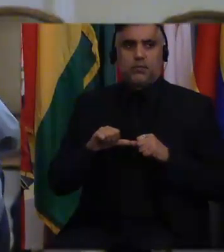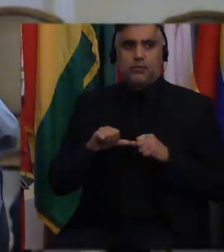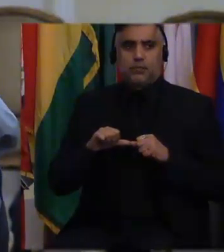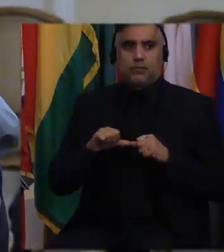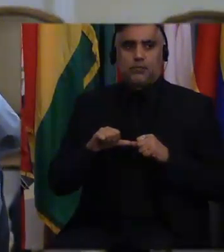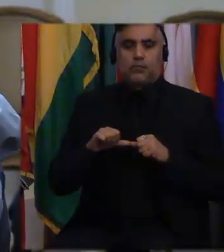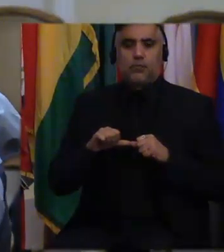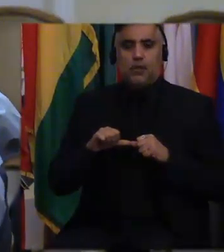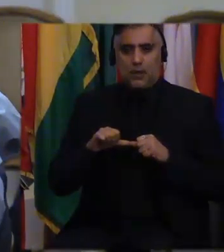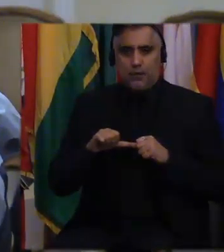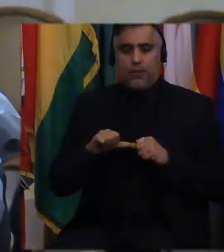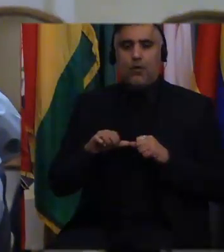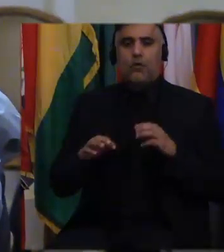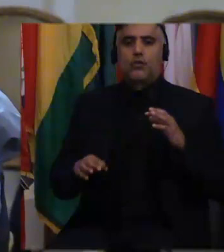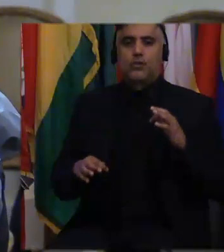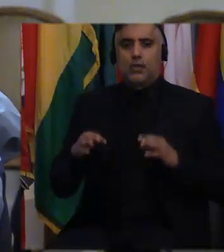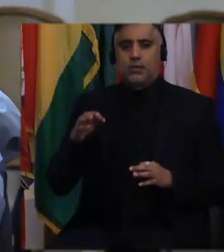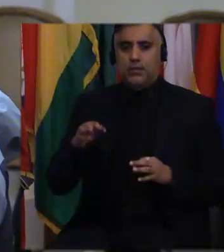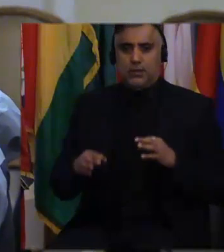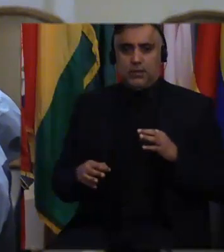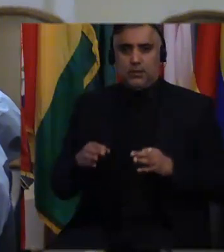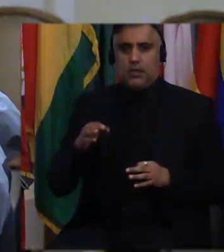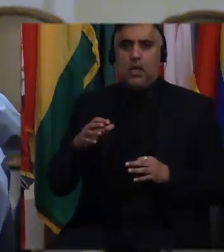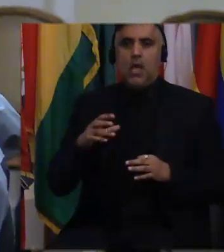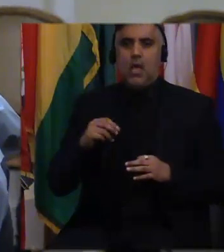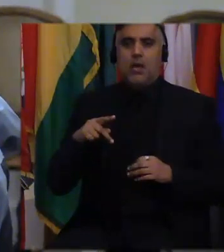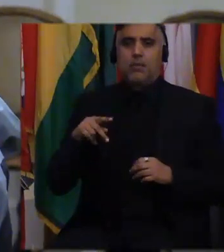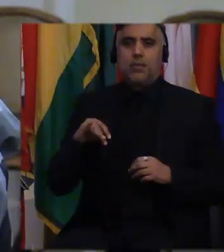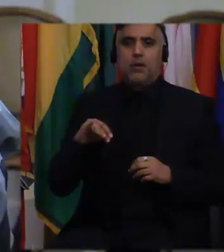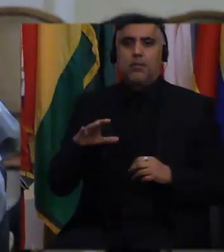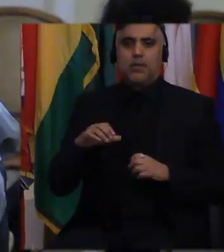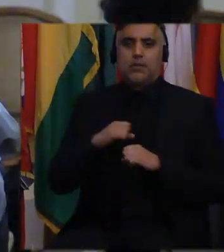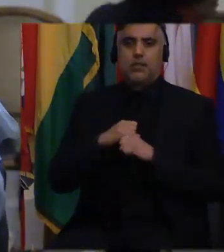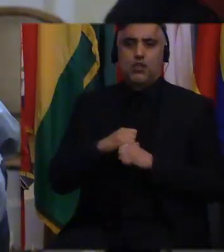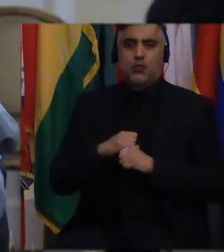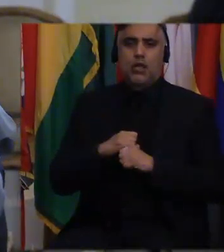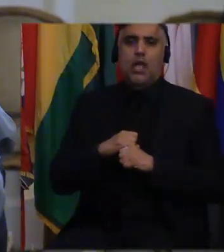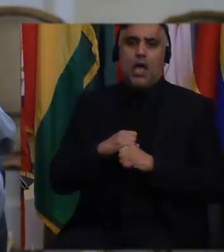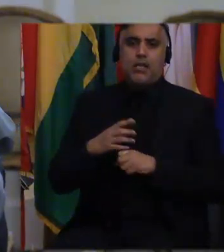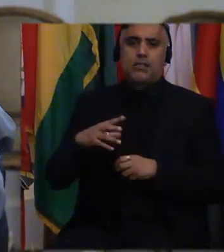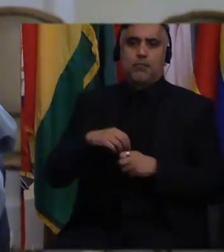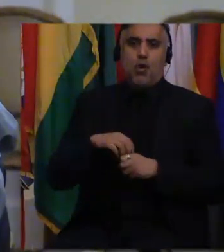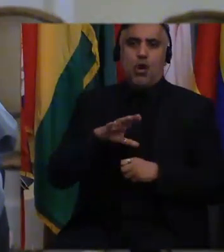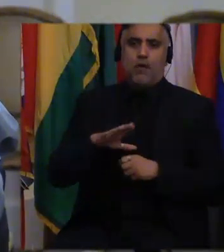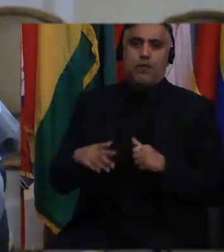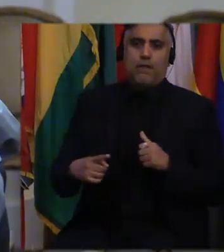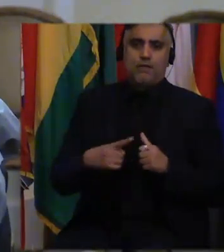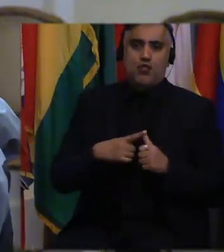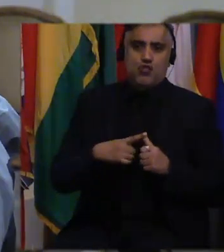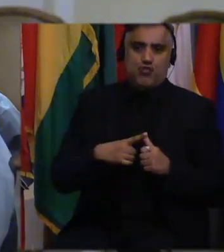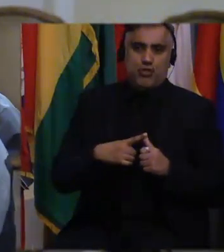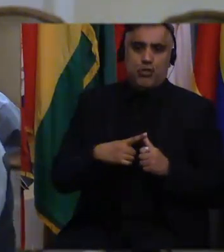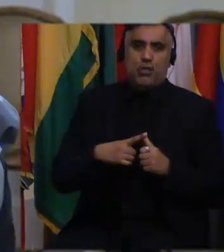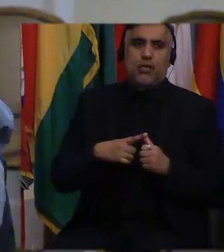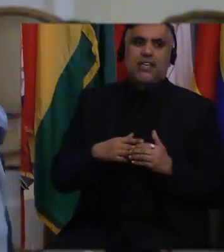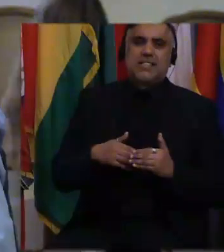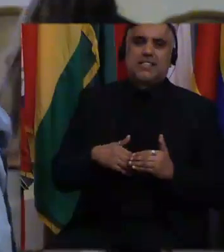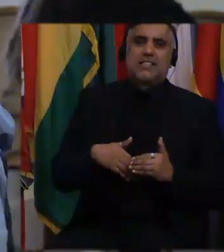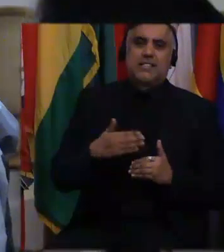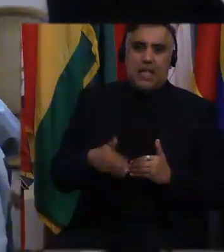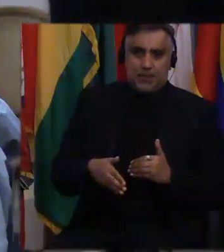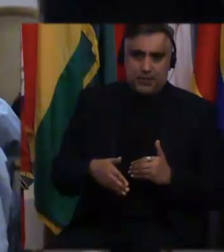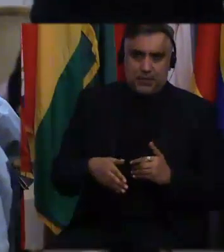pública como parte de las primeras respuestas del Estado para lidiar contra la violencia contra la mujer en el tema